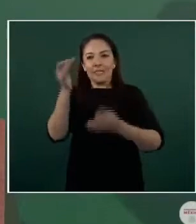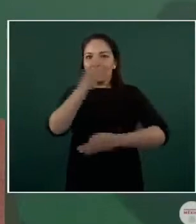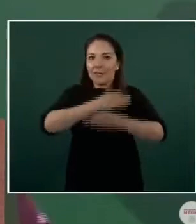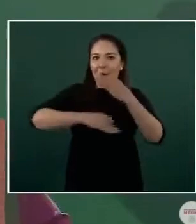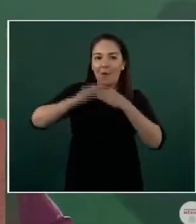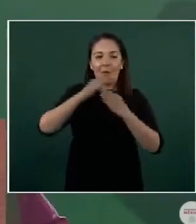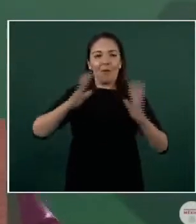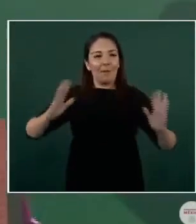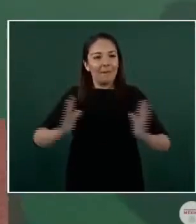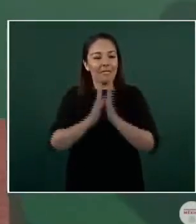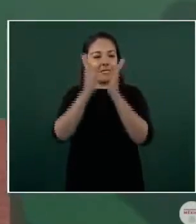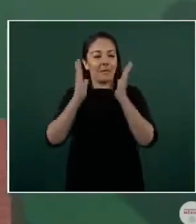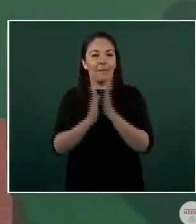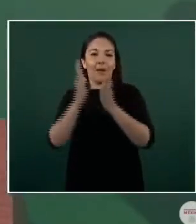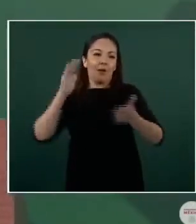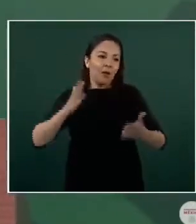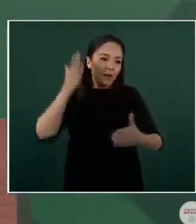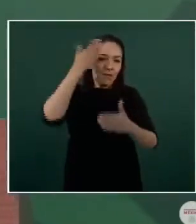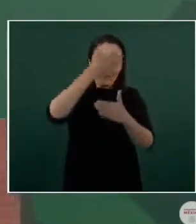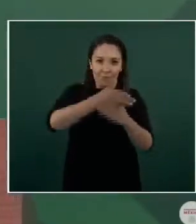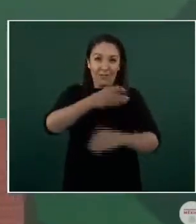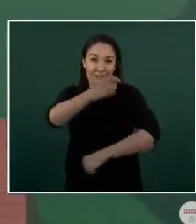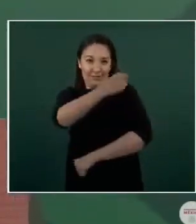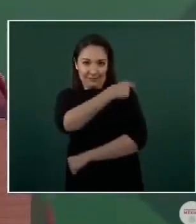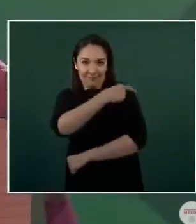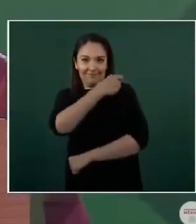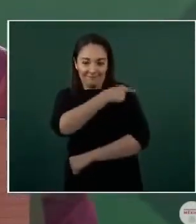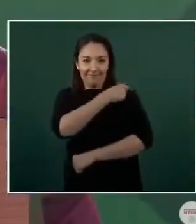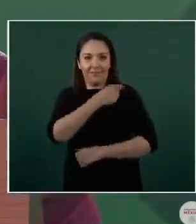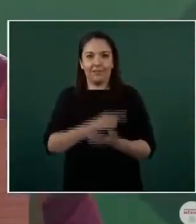participación de todos y de todas